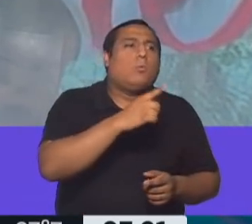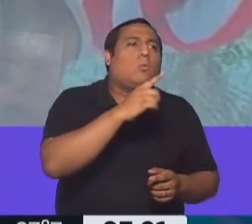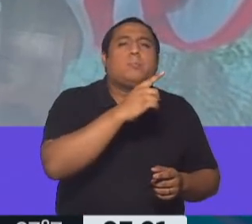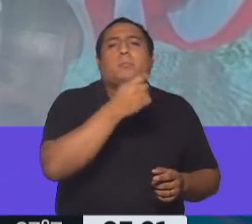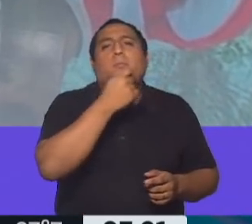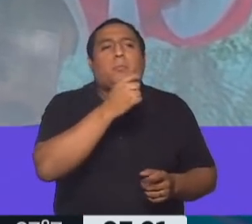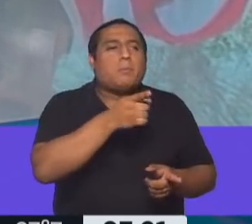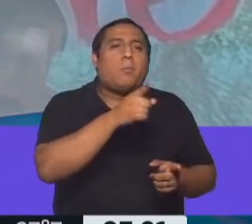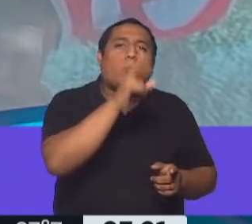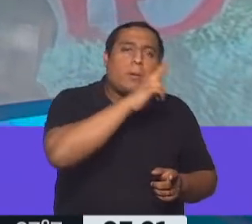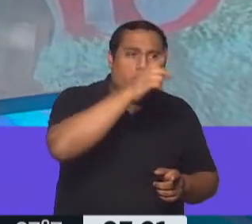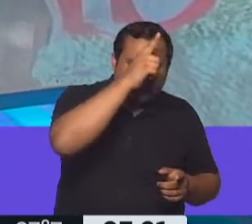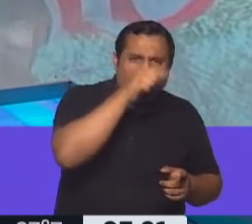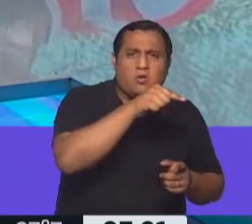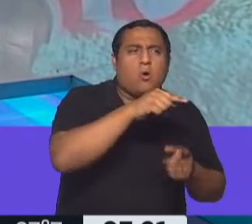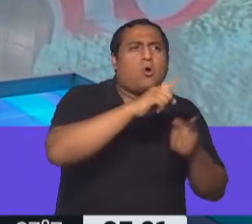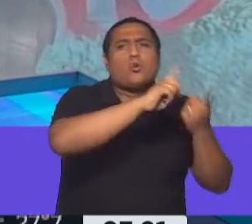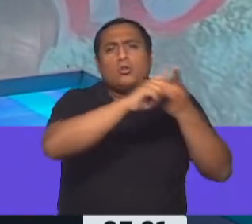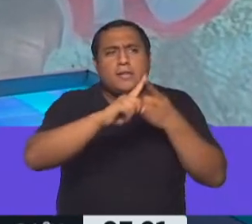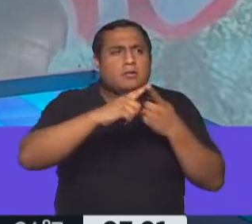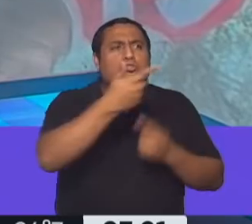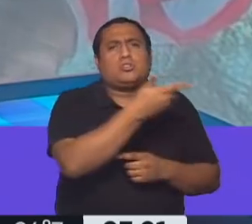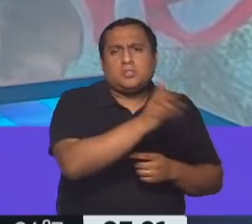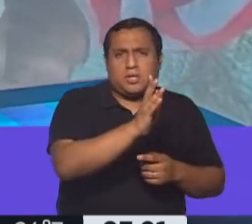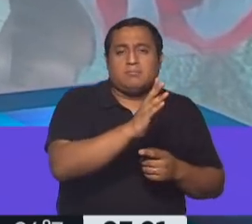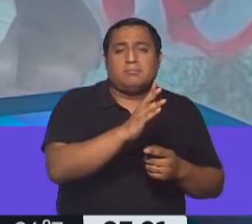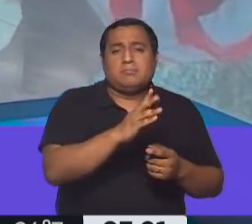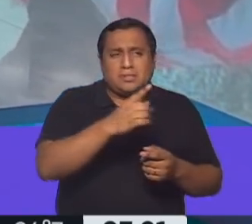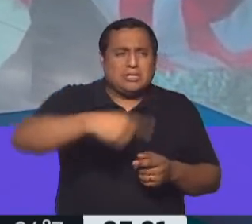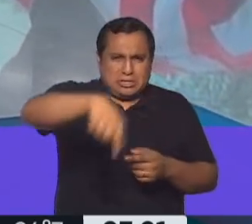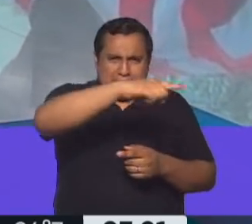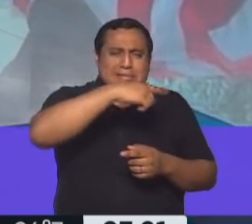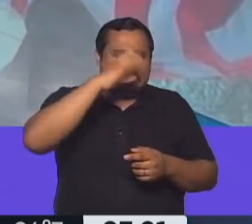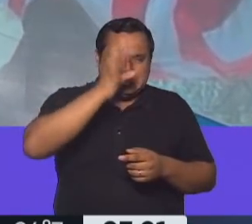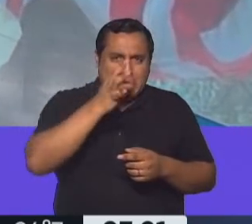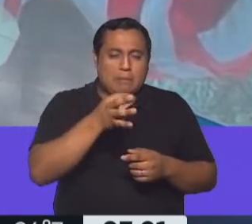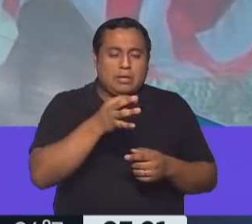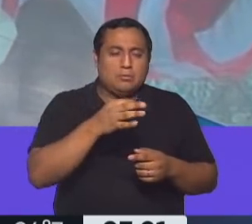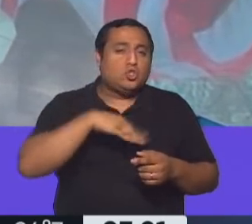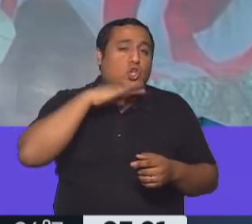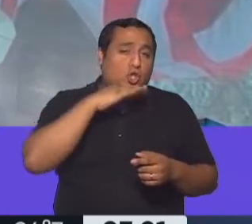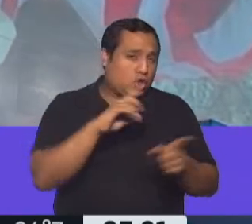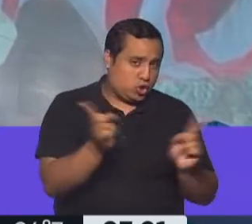con lo más complejo de nuestra sociedad, de tonto no tiene nada, o al menos de despierto tiene mucho.